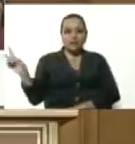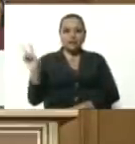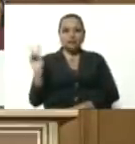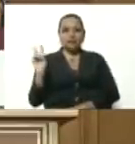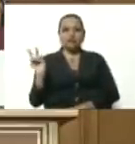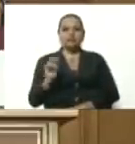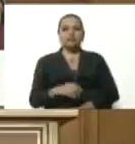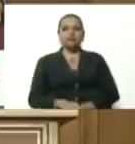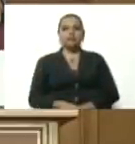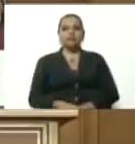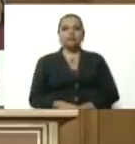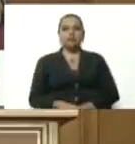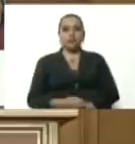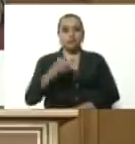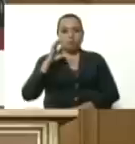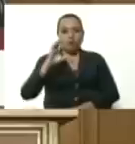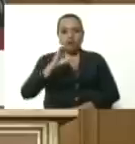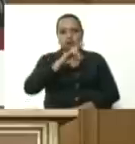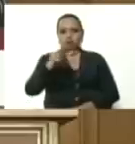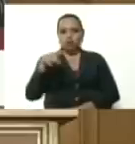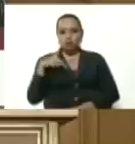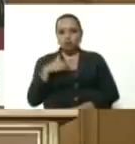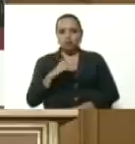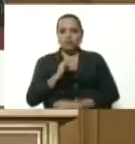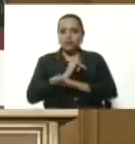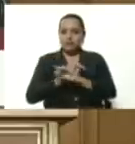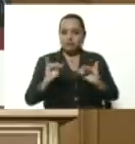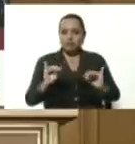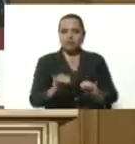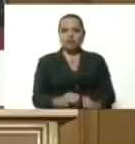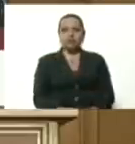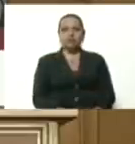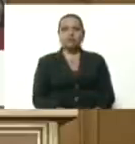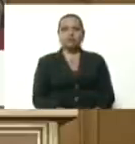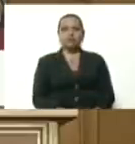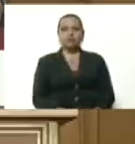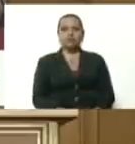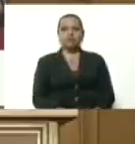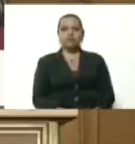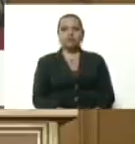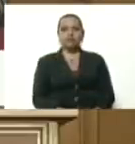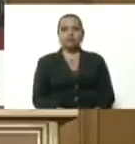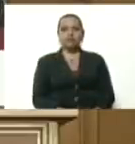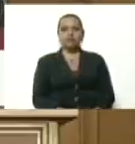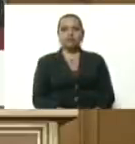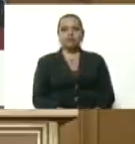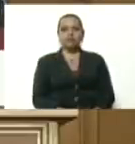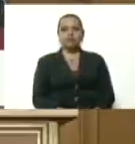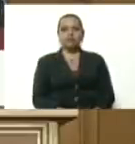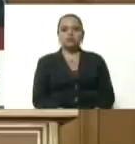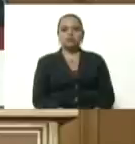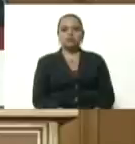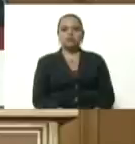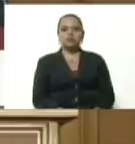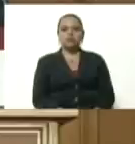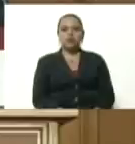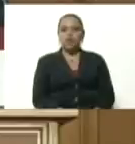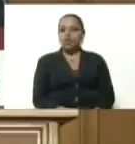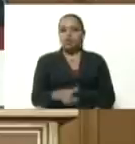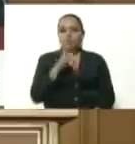de Venezuela. Un país, nosotros, camaradas, para terminar, no hemos cedido a ningún